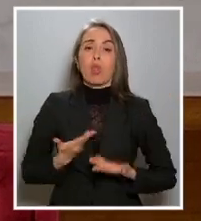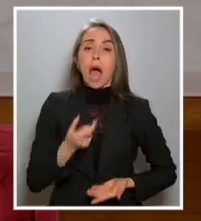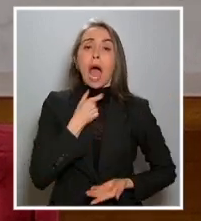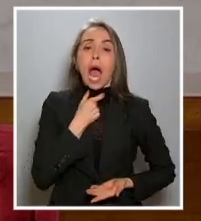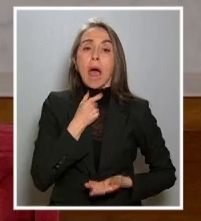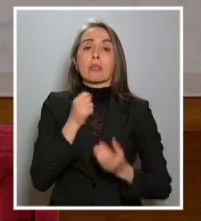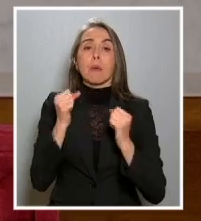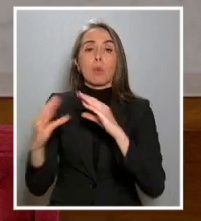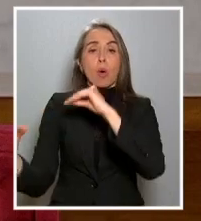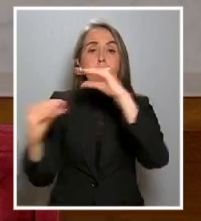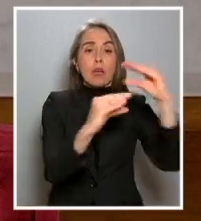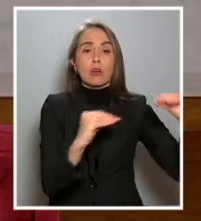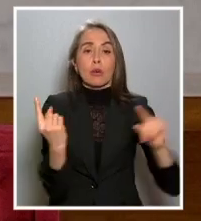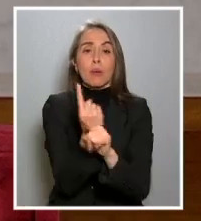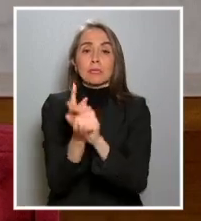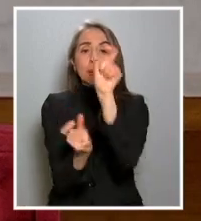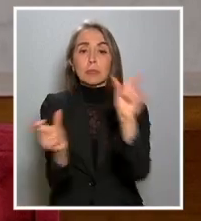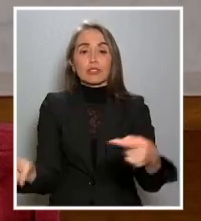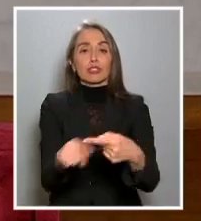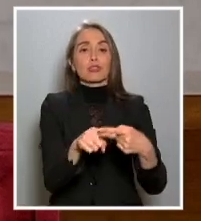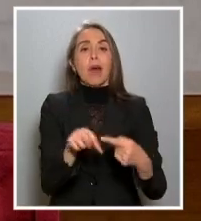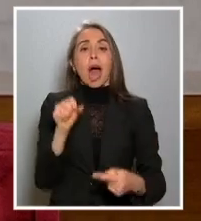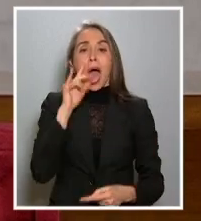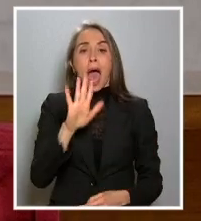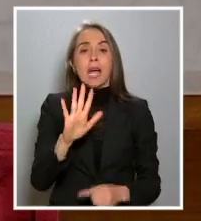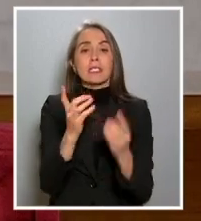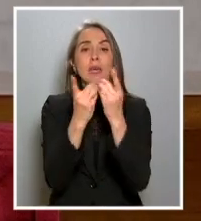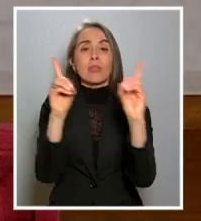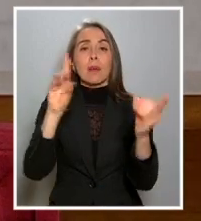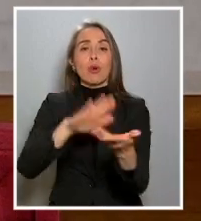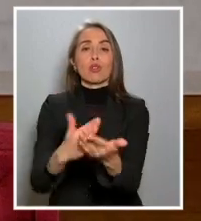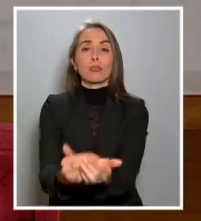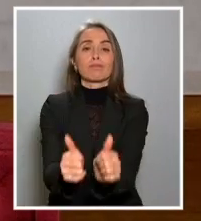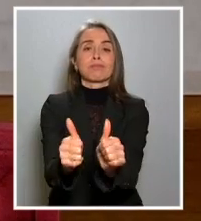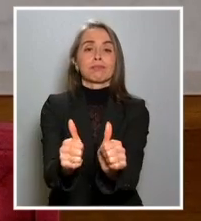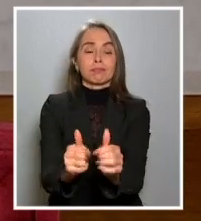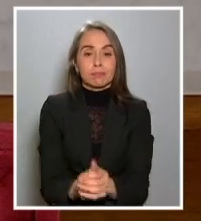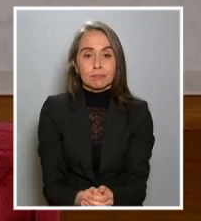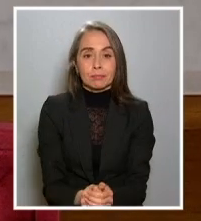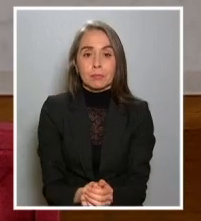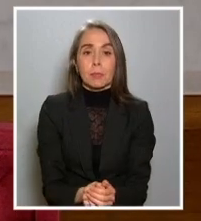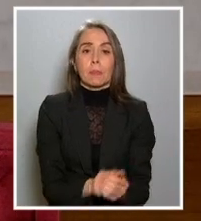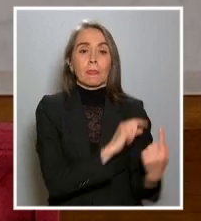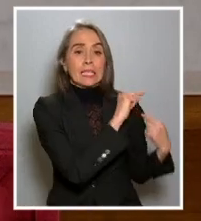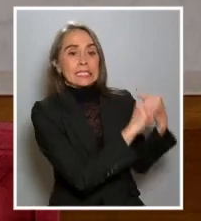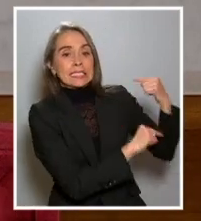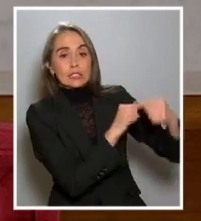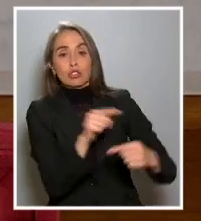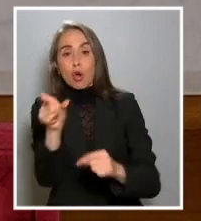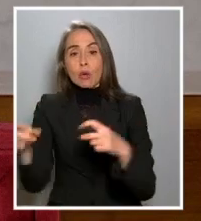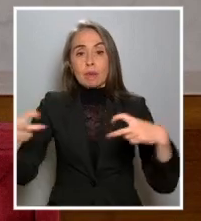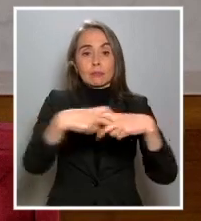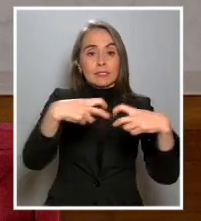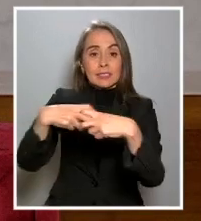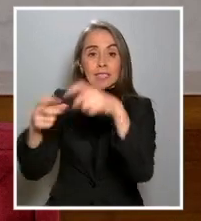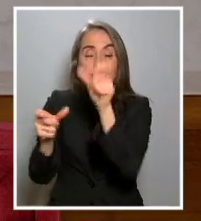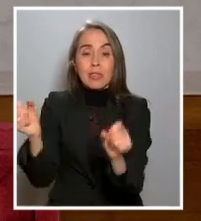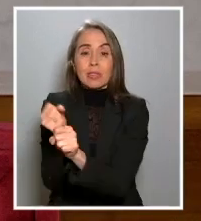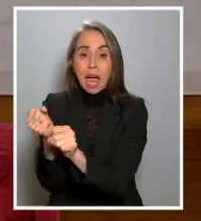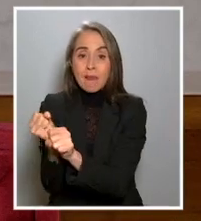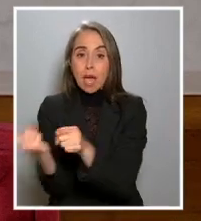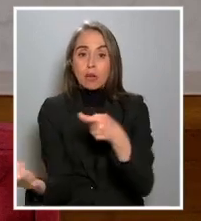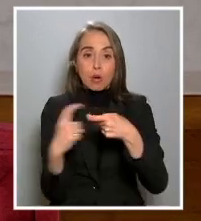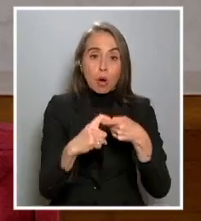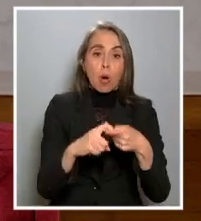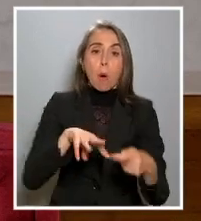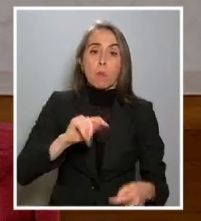para el diálogo social que es propio de una democracia sana. A lo largo de la historia han sido ellos, organizados en